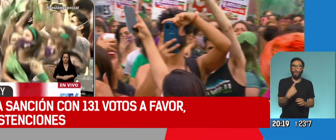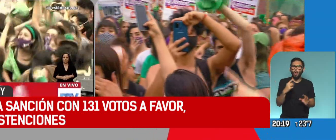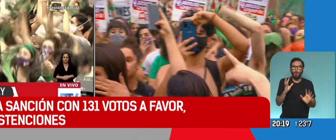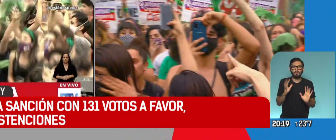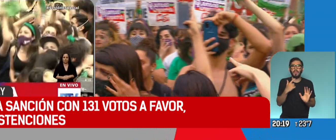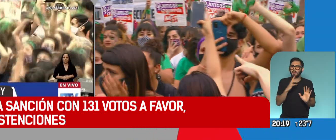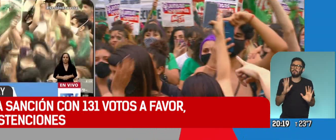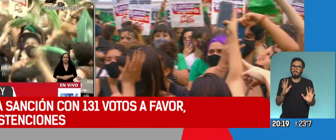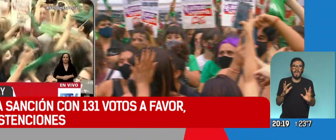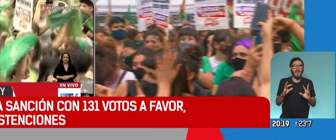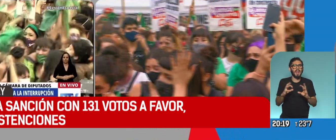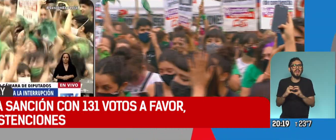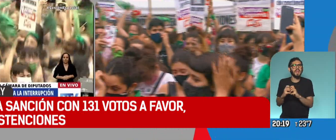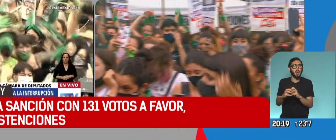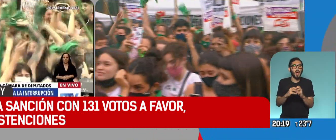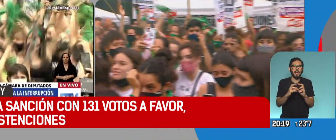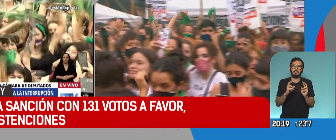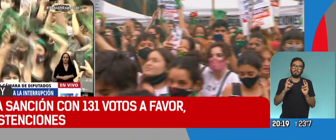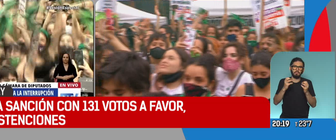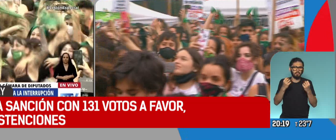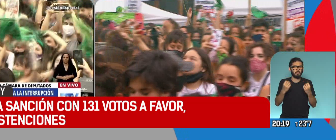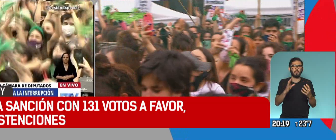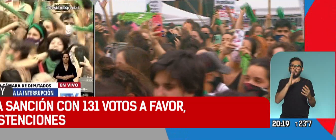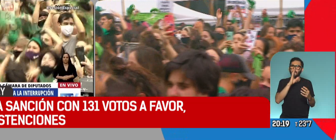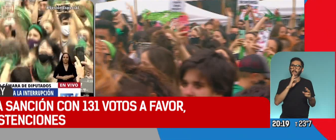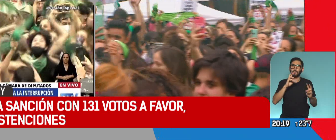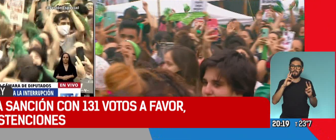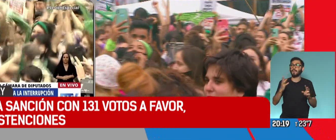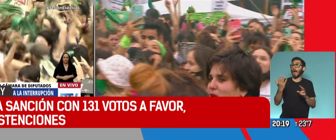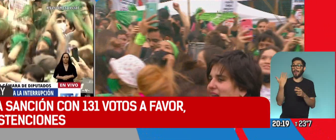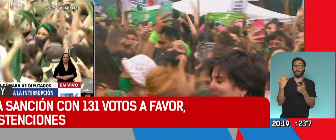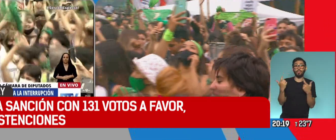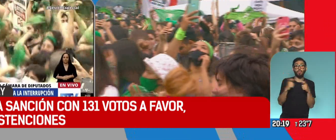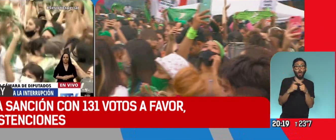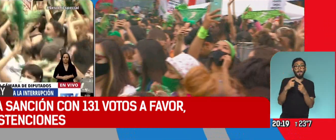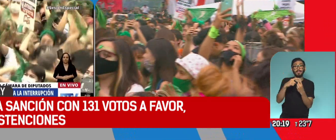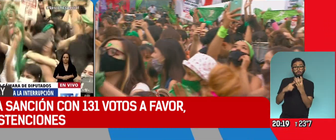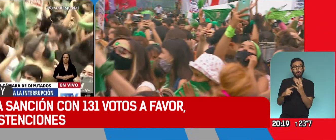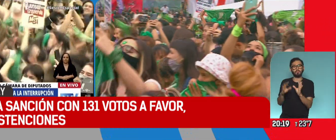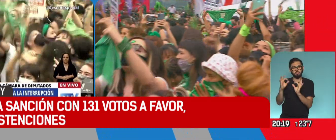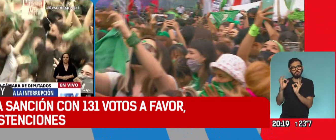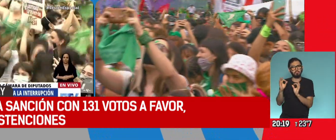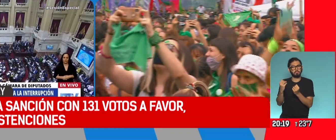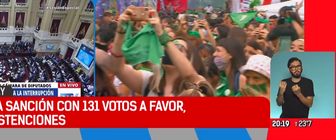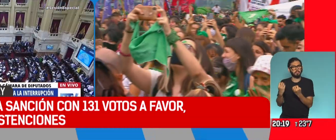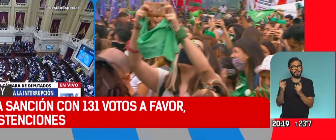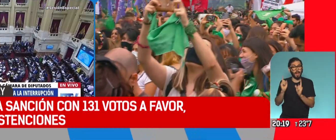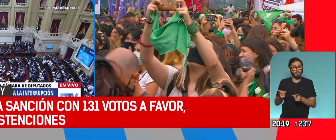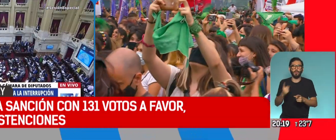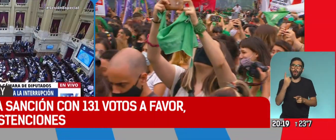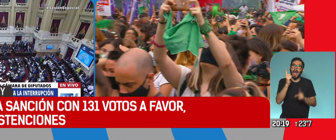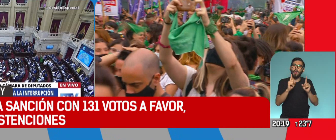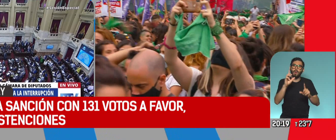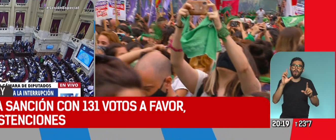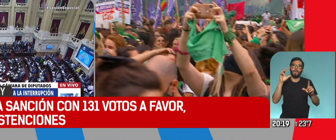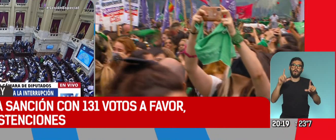El buen clima de debate, que ya lo vimos en el debate en comisión, en el plenario de comisiones. Después hubo scratches, y esto también jugó en este